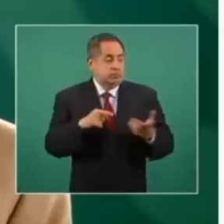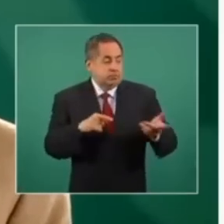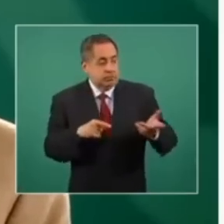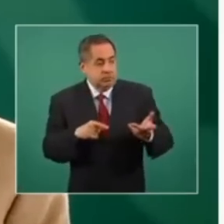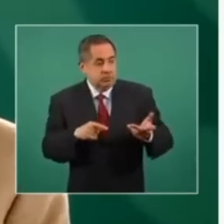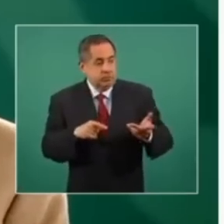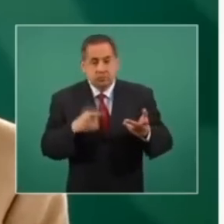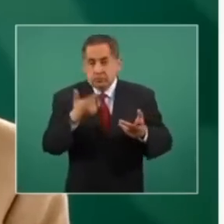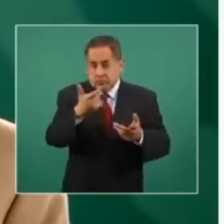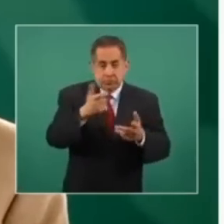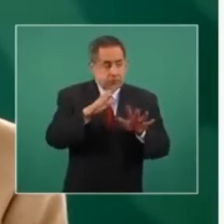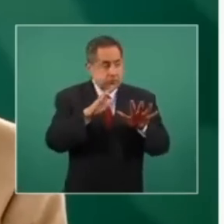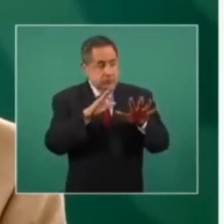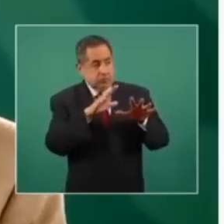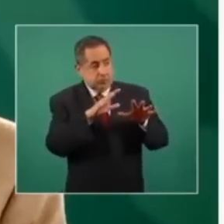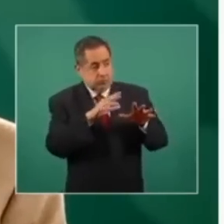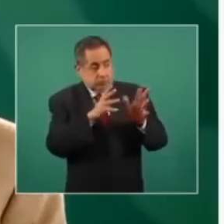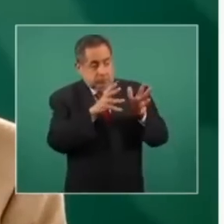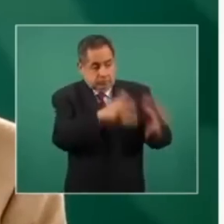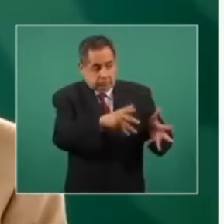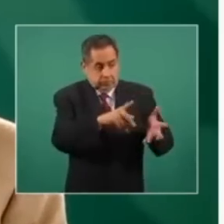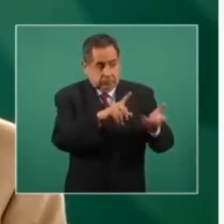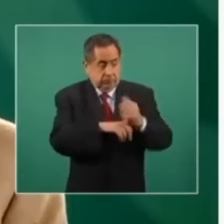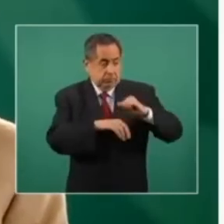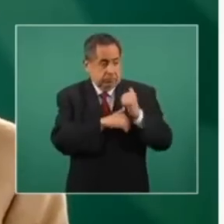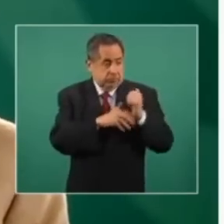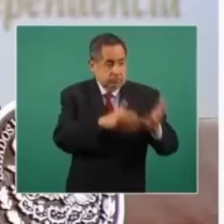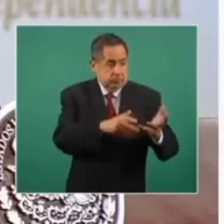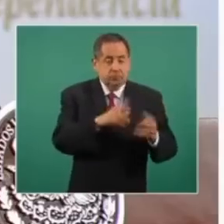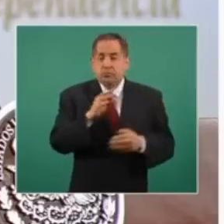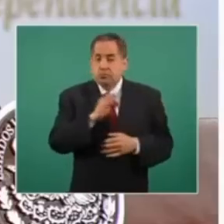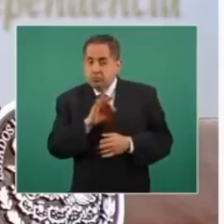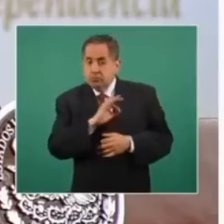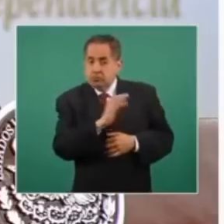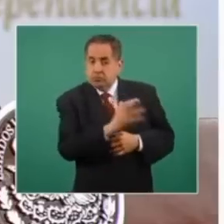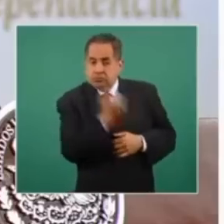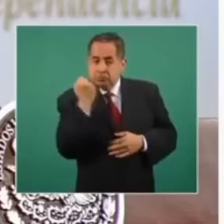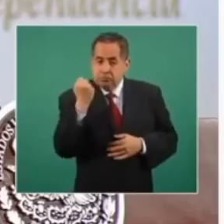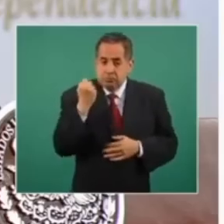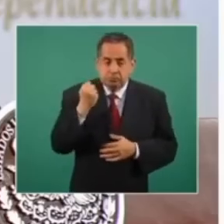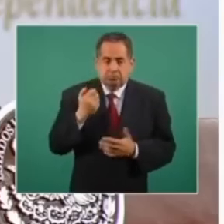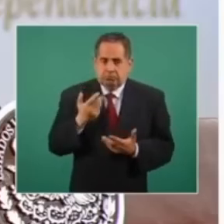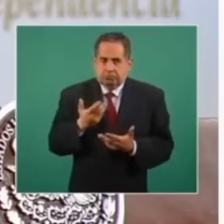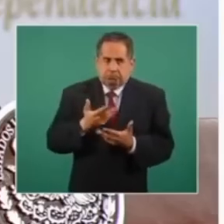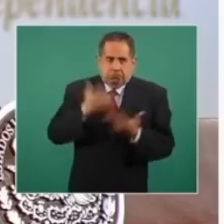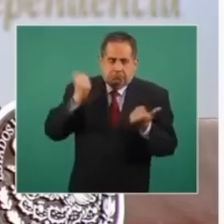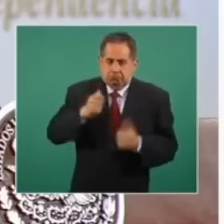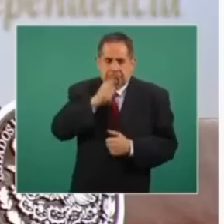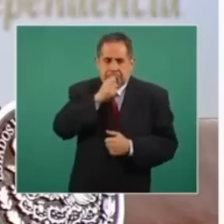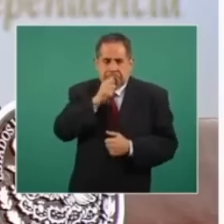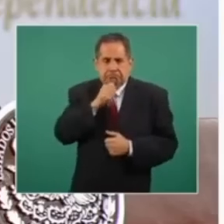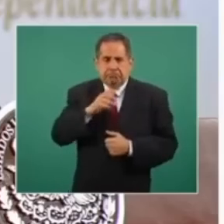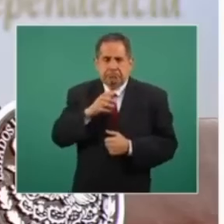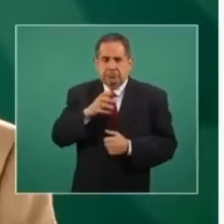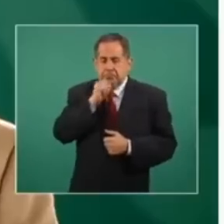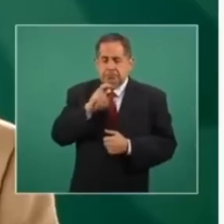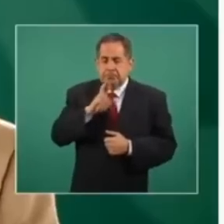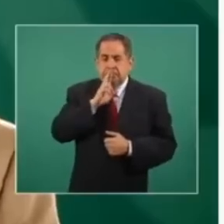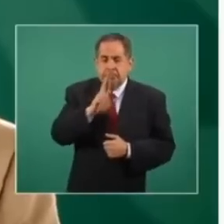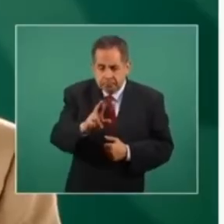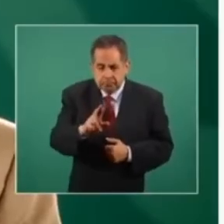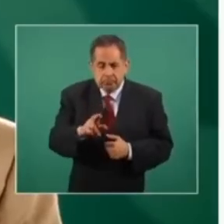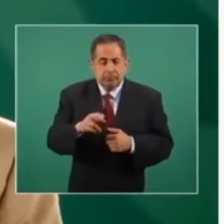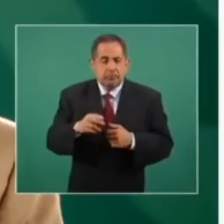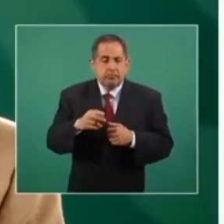o no asegurados, te habría que ver, y si de alguna manera o no podríamos nosotros reclamar los montos, y no solamente de